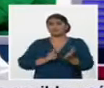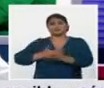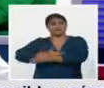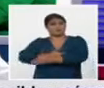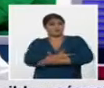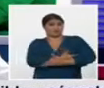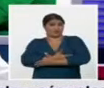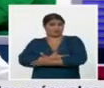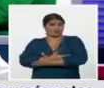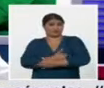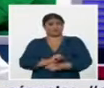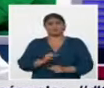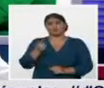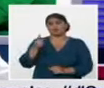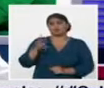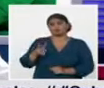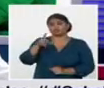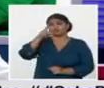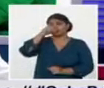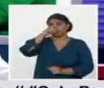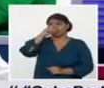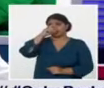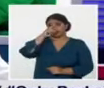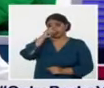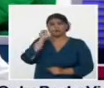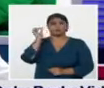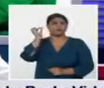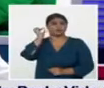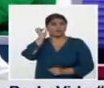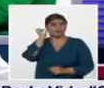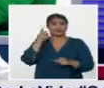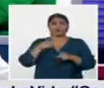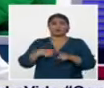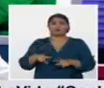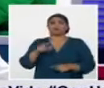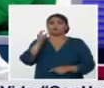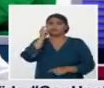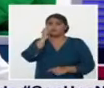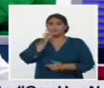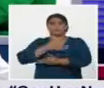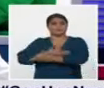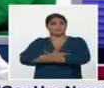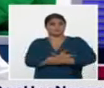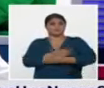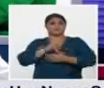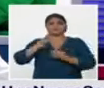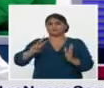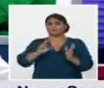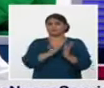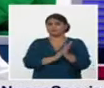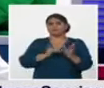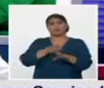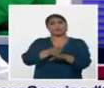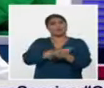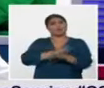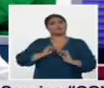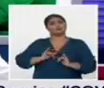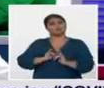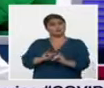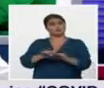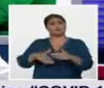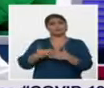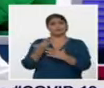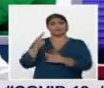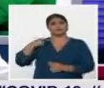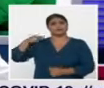12 años y el lactante de 3 meses que ya habíamos informado en el día de ayer. Por